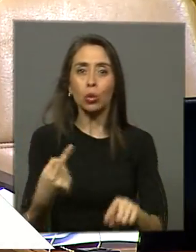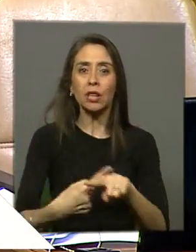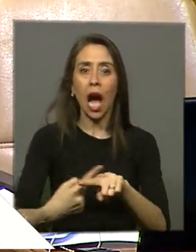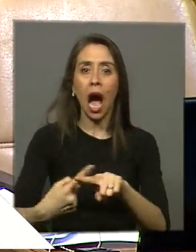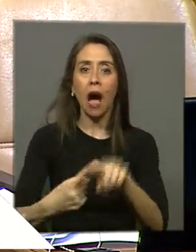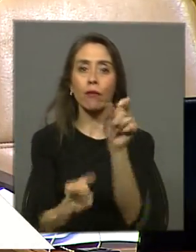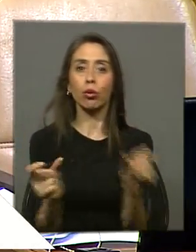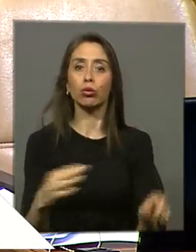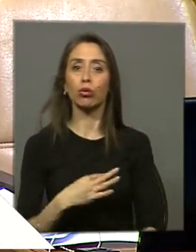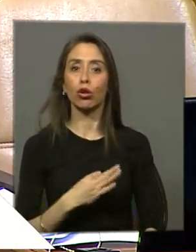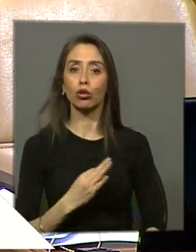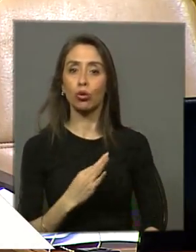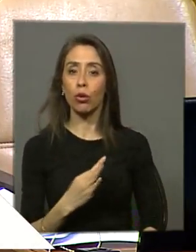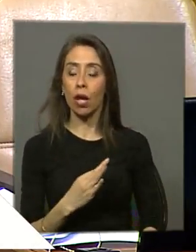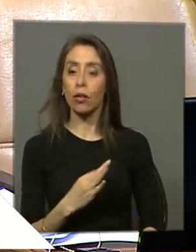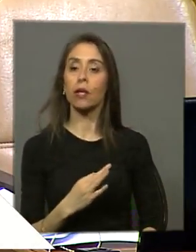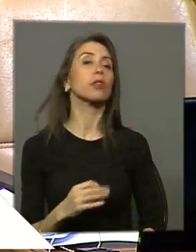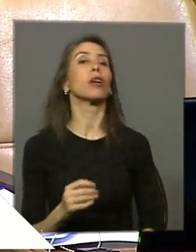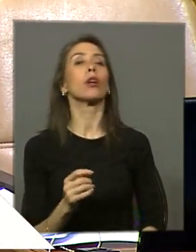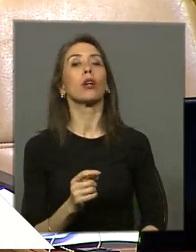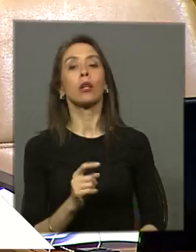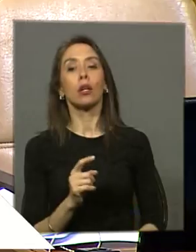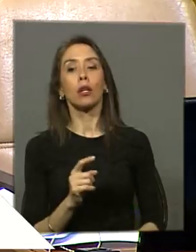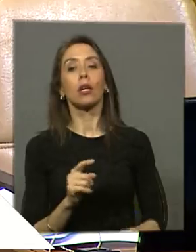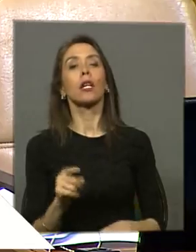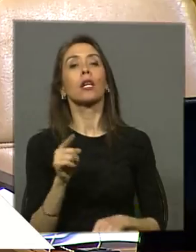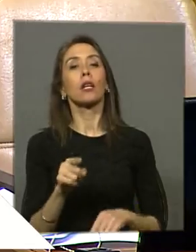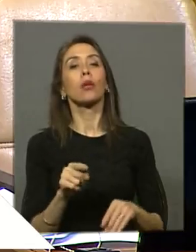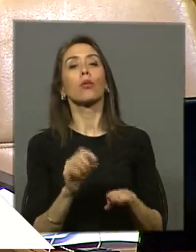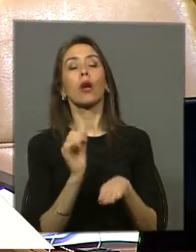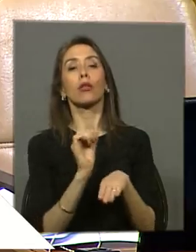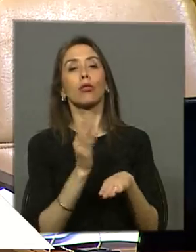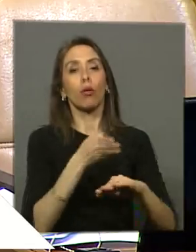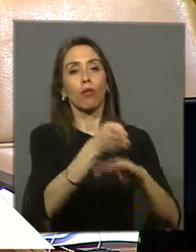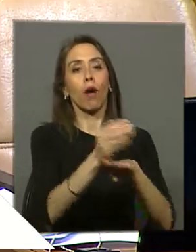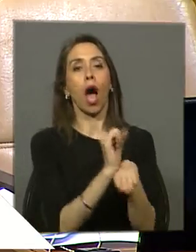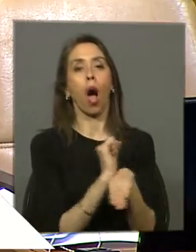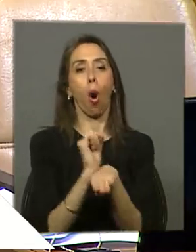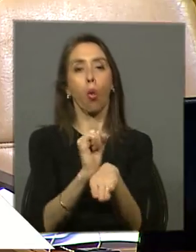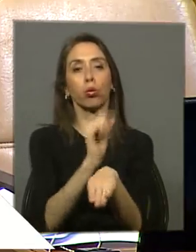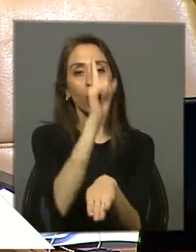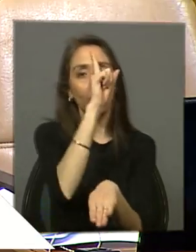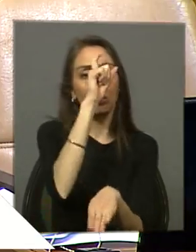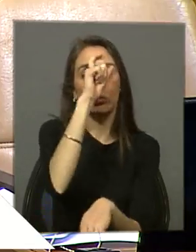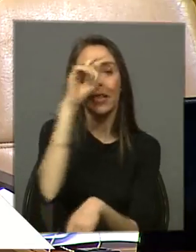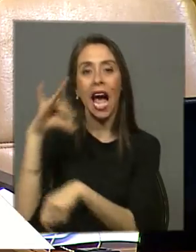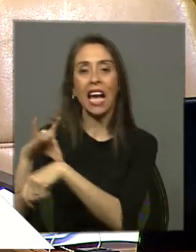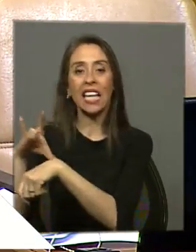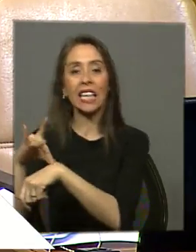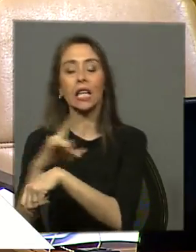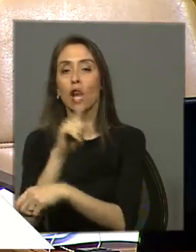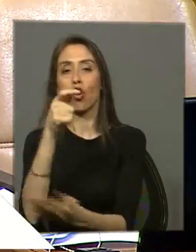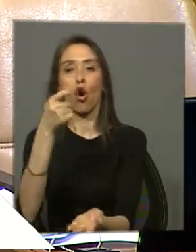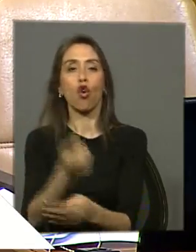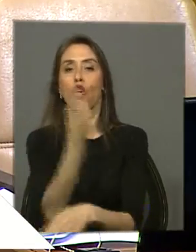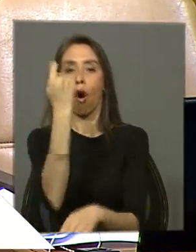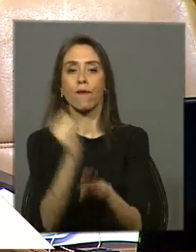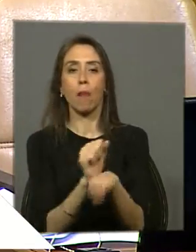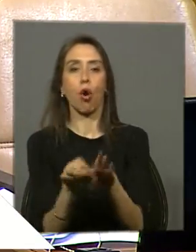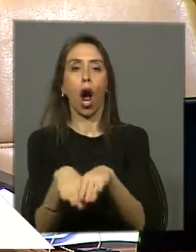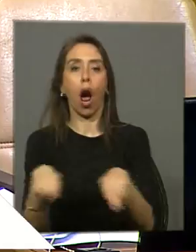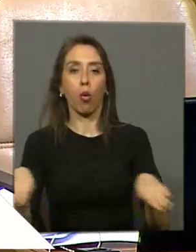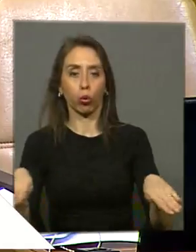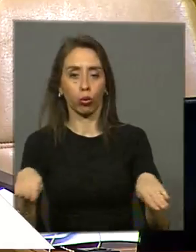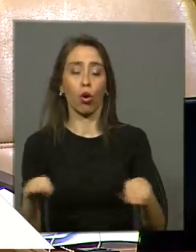ciudadanos y el no cobro de estacionamientos en servicios de urgencia de establecimientos asistenciales estableciendo una solución de